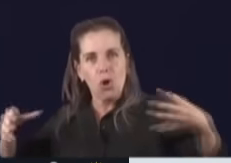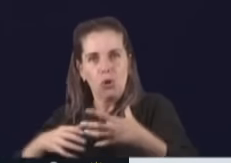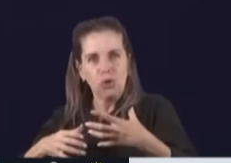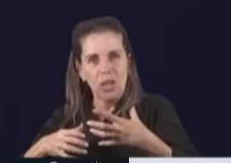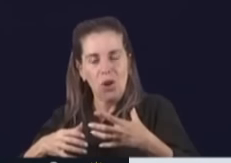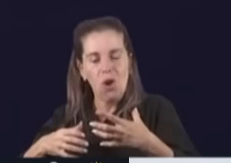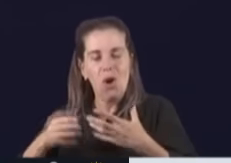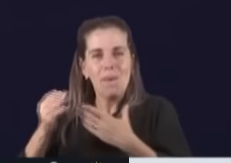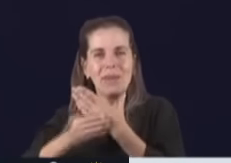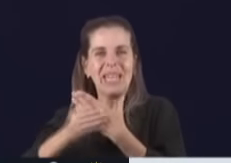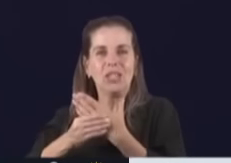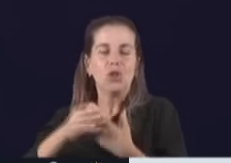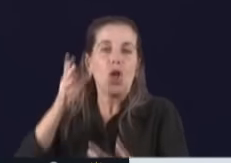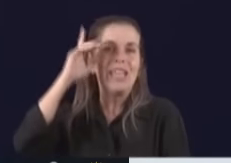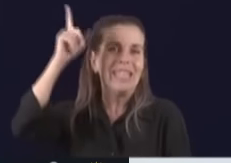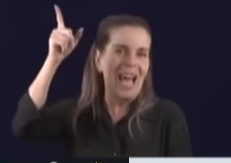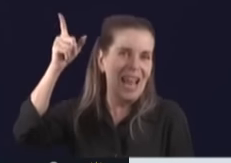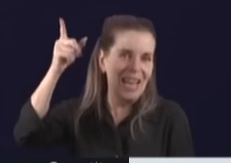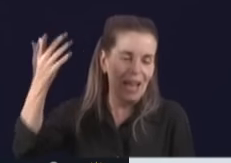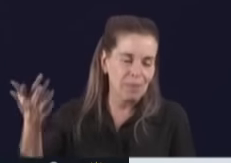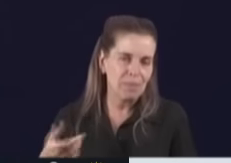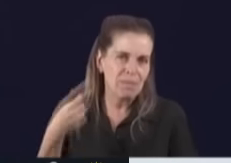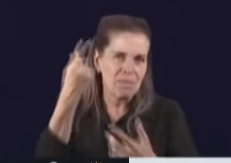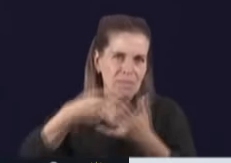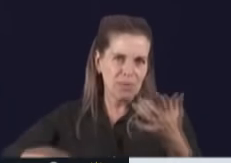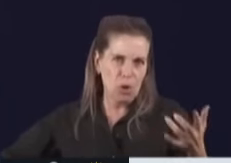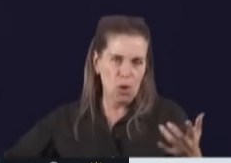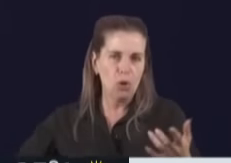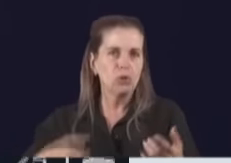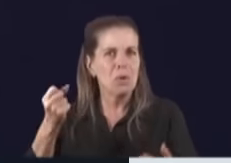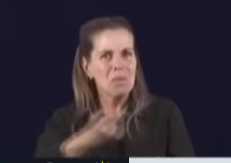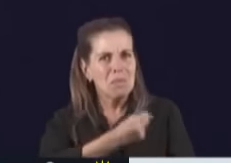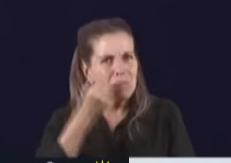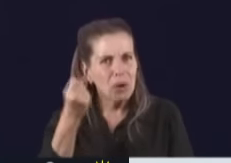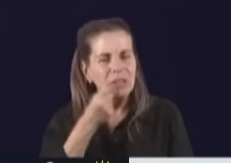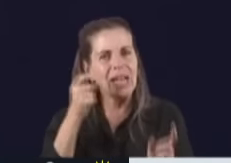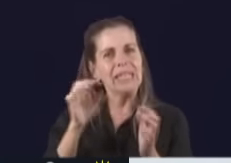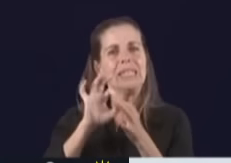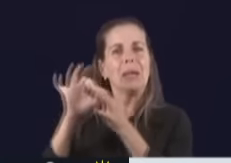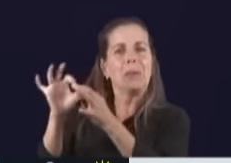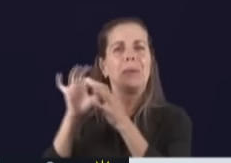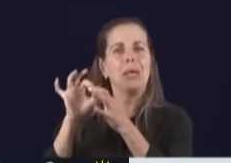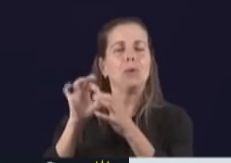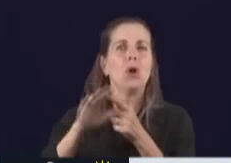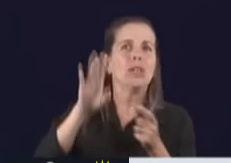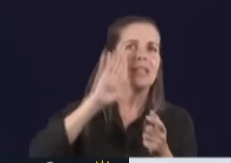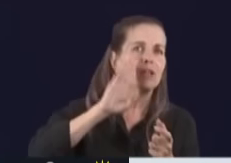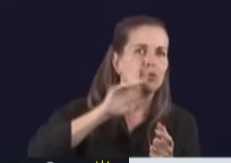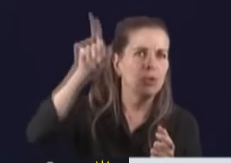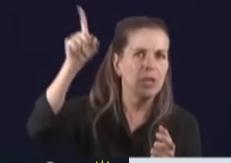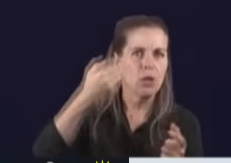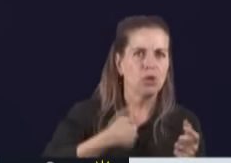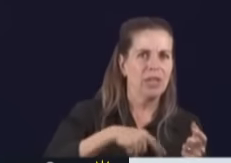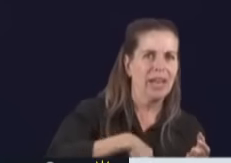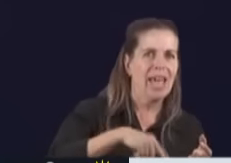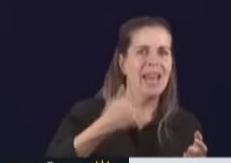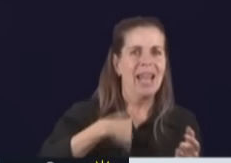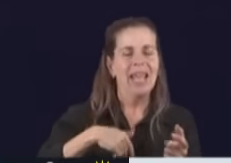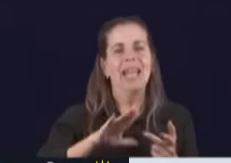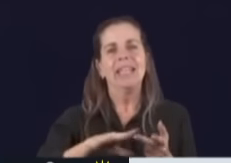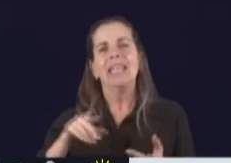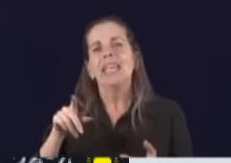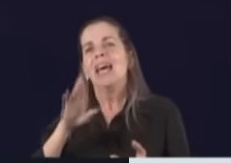Italia, entre otros. El fortalecimiento de las relaciones bilaterales con Estados Unidos e Israel, dos socios estratégicos que comparten los valores de